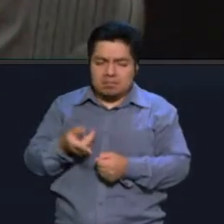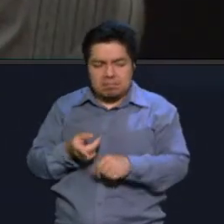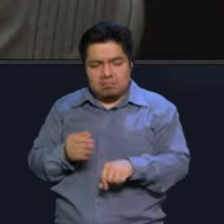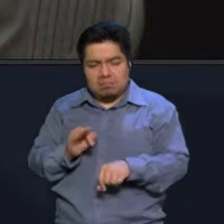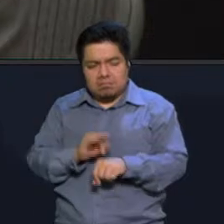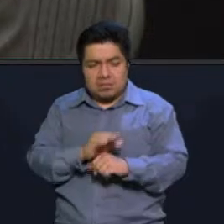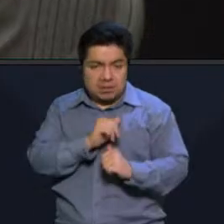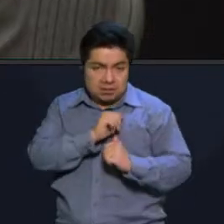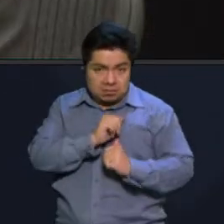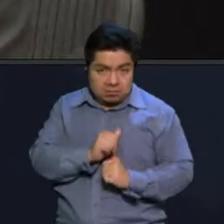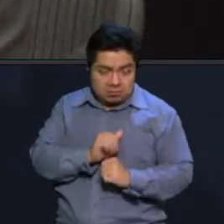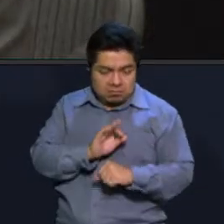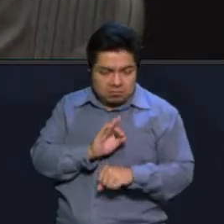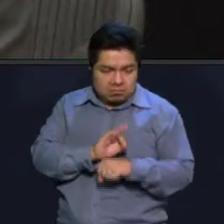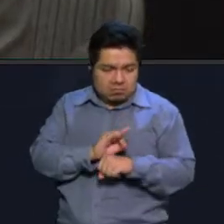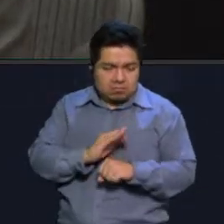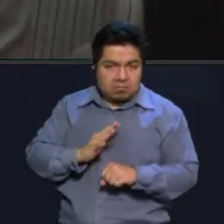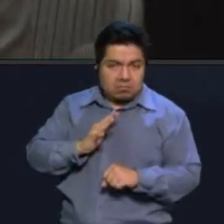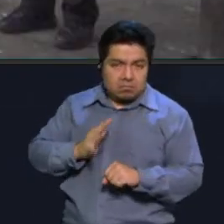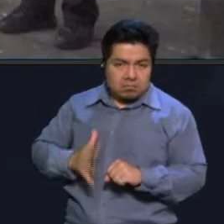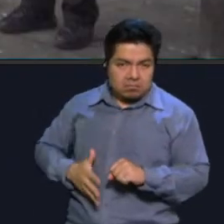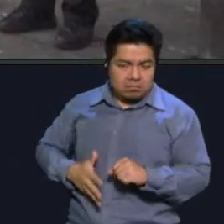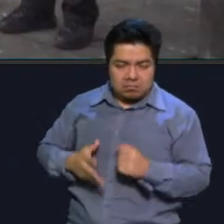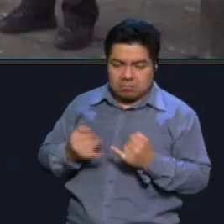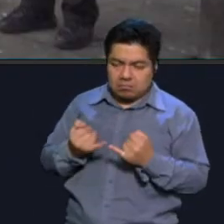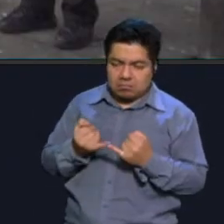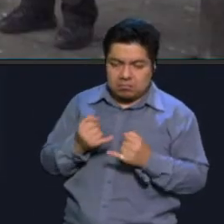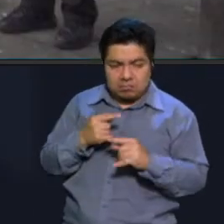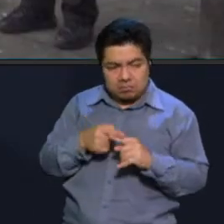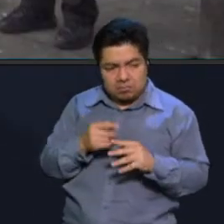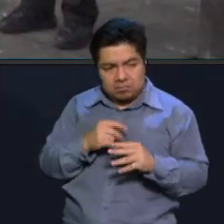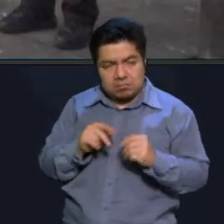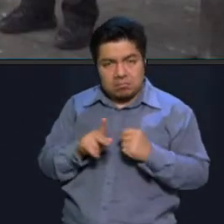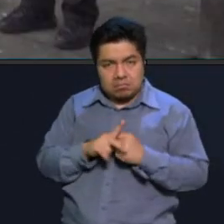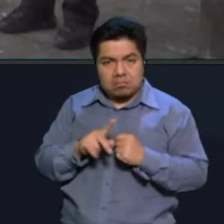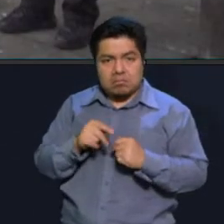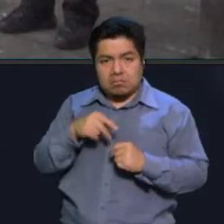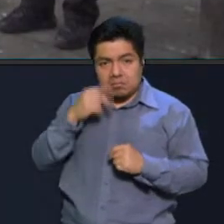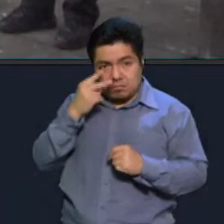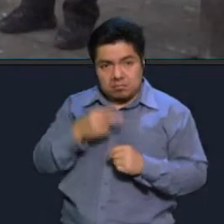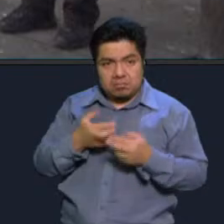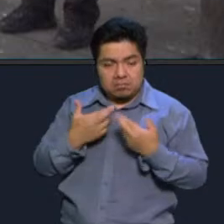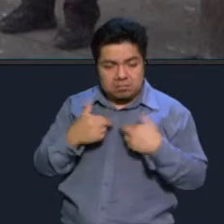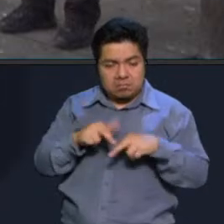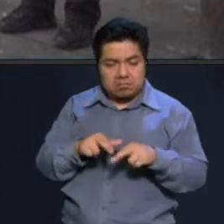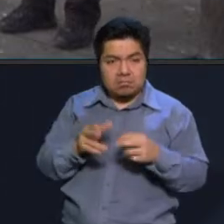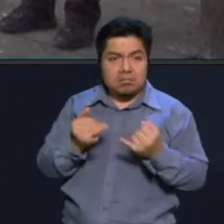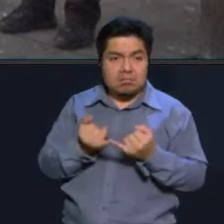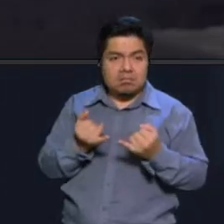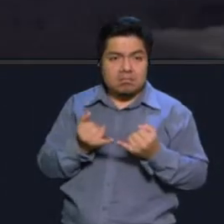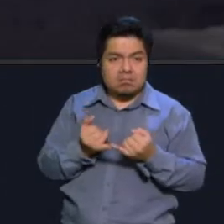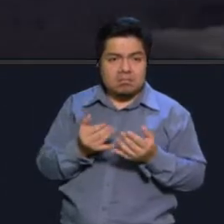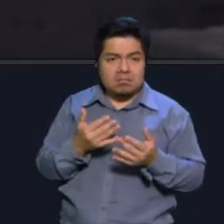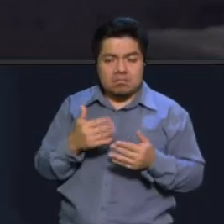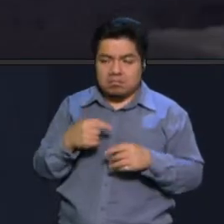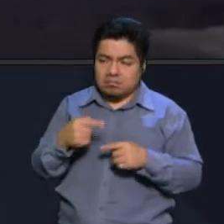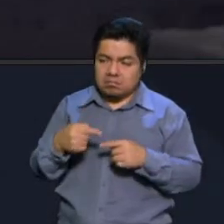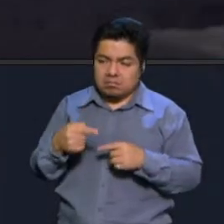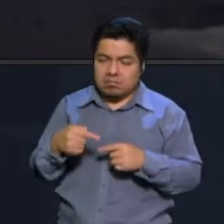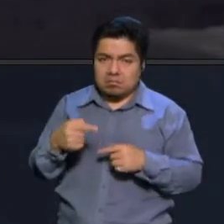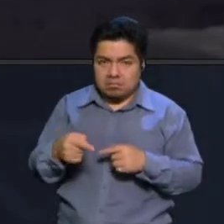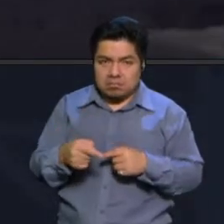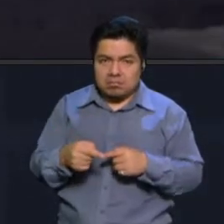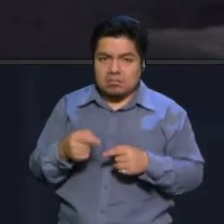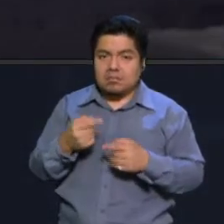diplomático, habla del orgullo que representa el servicio exterior mexicano para México y la eficacia del servicio exterior que se va a poner a prueba en la